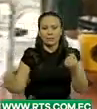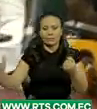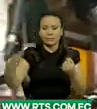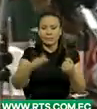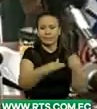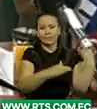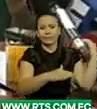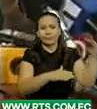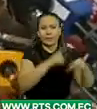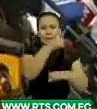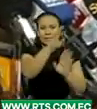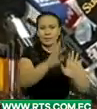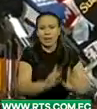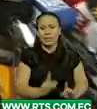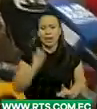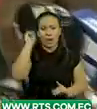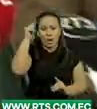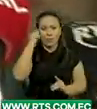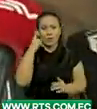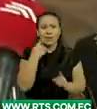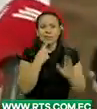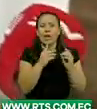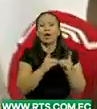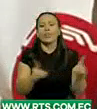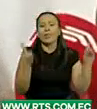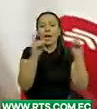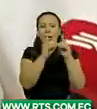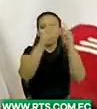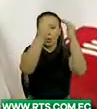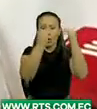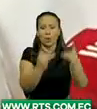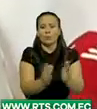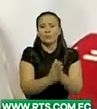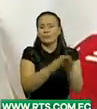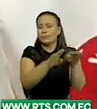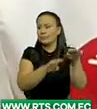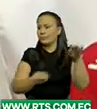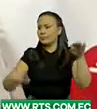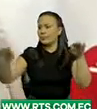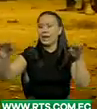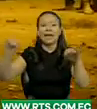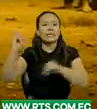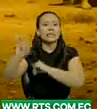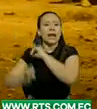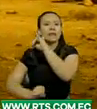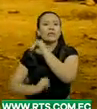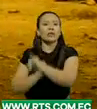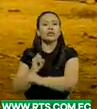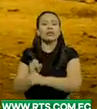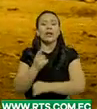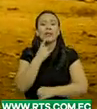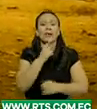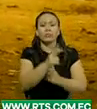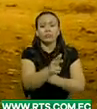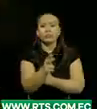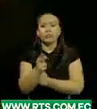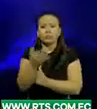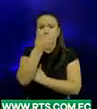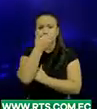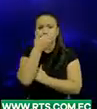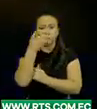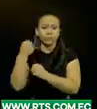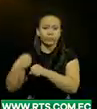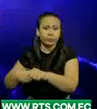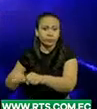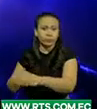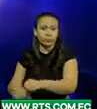la secretaria de Estado mostró cifras y esbozó un parangón con el índice internacional, que el sicariato y los homicidios